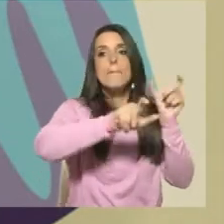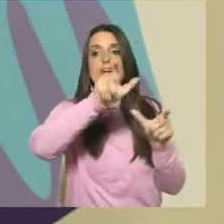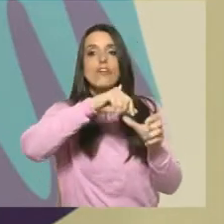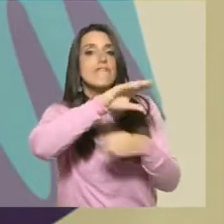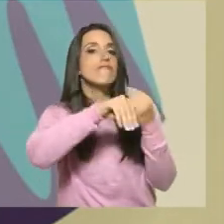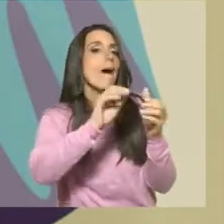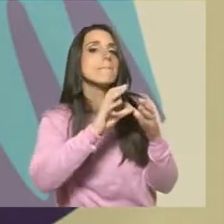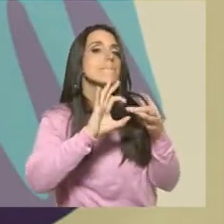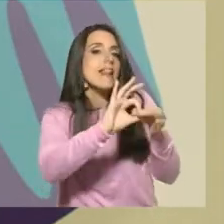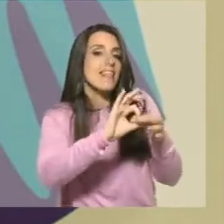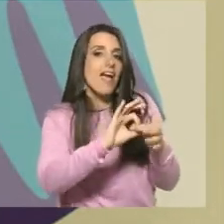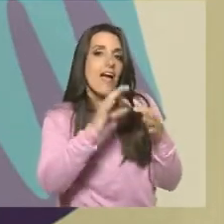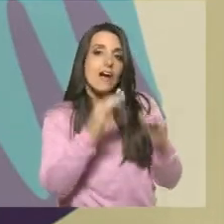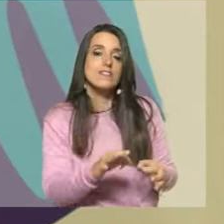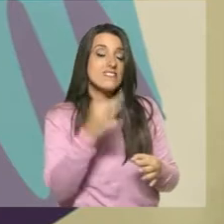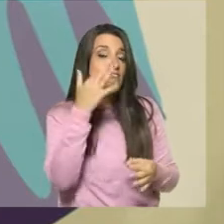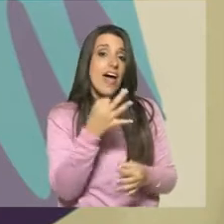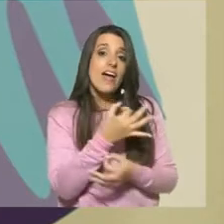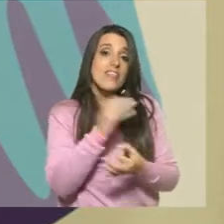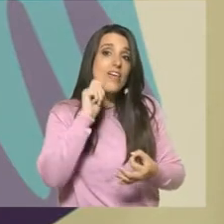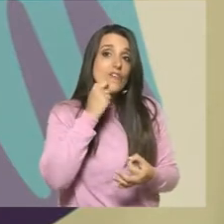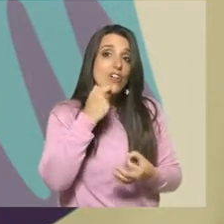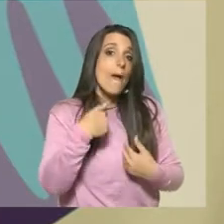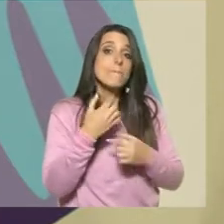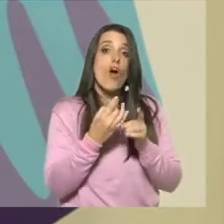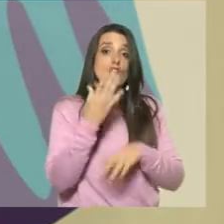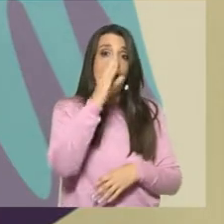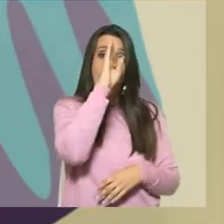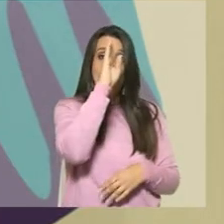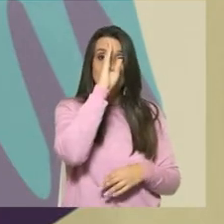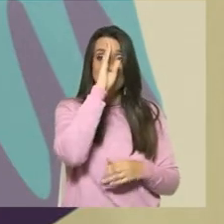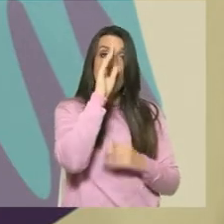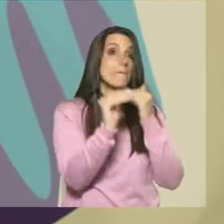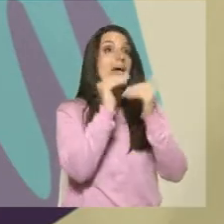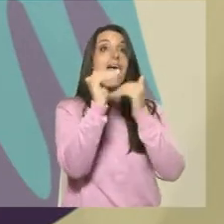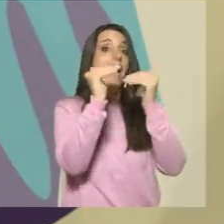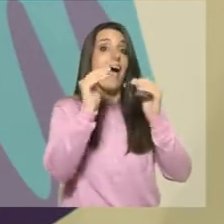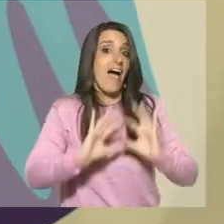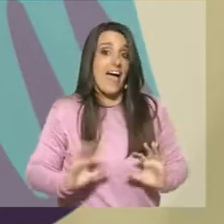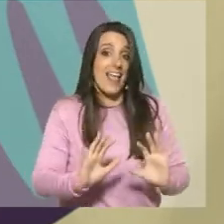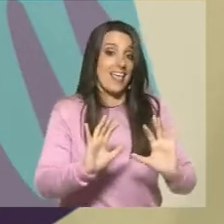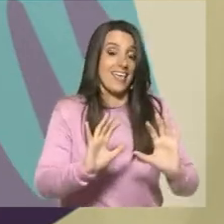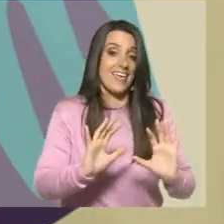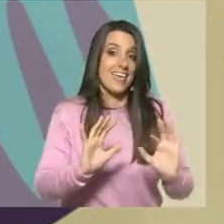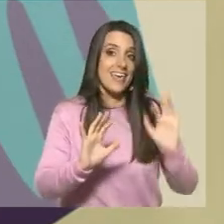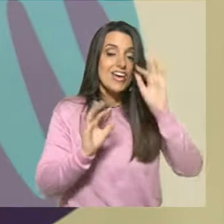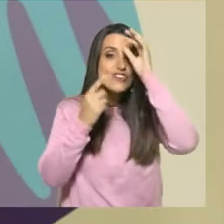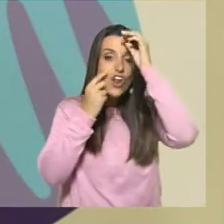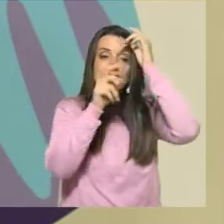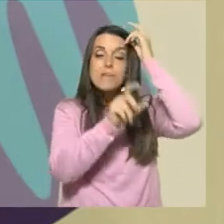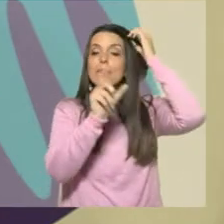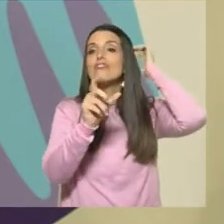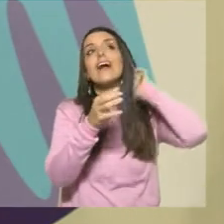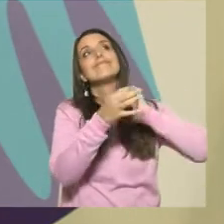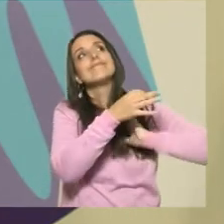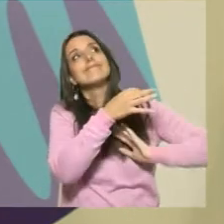años. La pasé increíble, aprendí de mi profesión, me formé ahí adentro, conocí gente